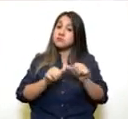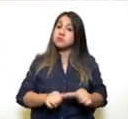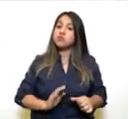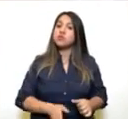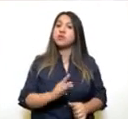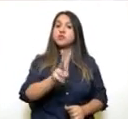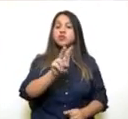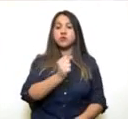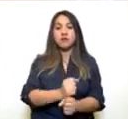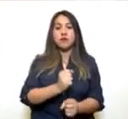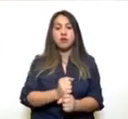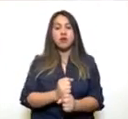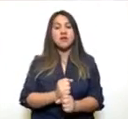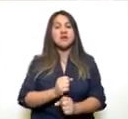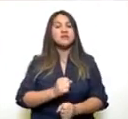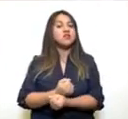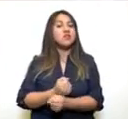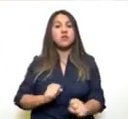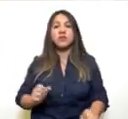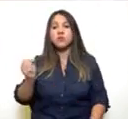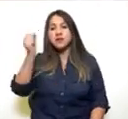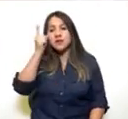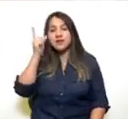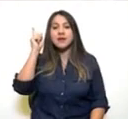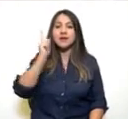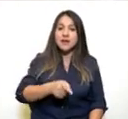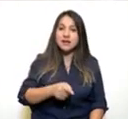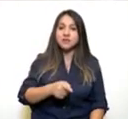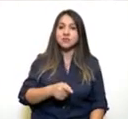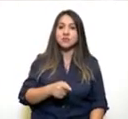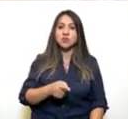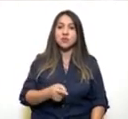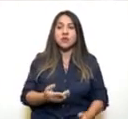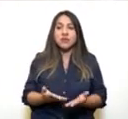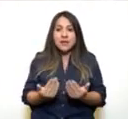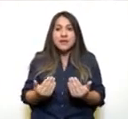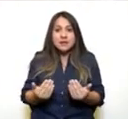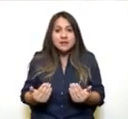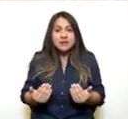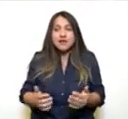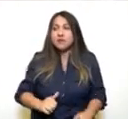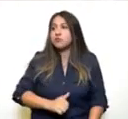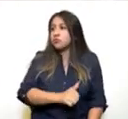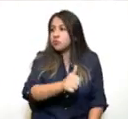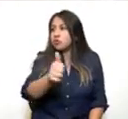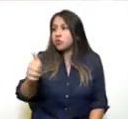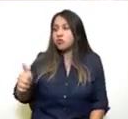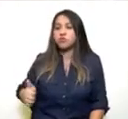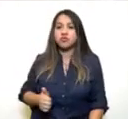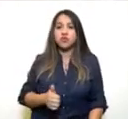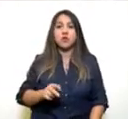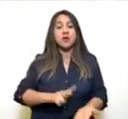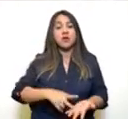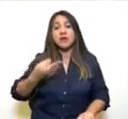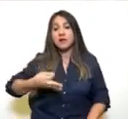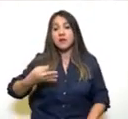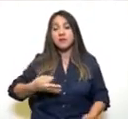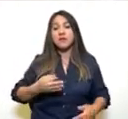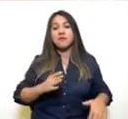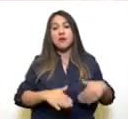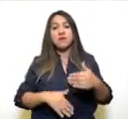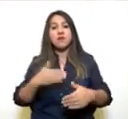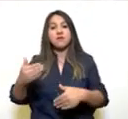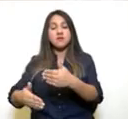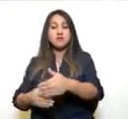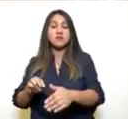si no somos capaces de entender eso que nos necesitamos todos realmente vamos a avanzar a